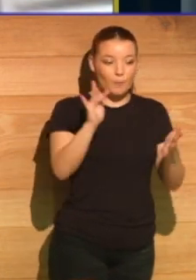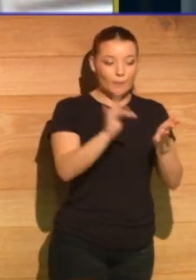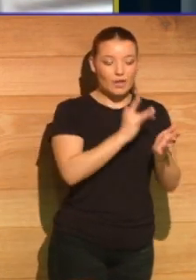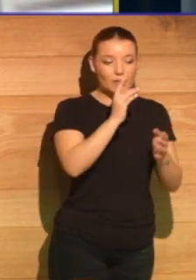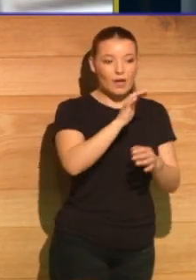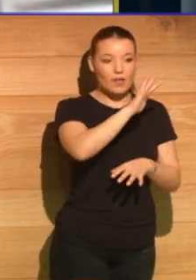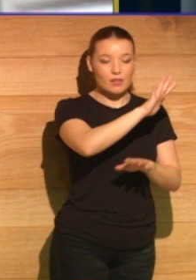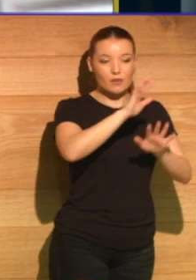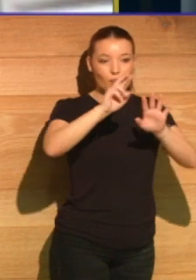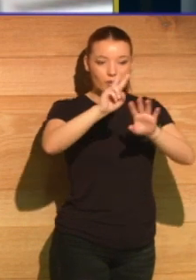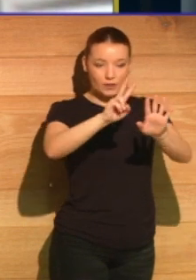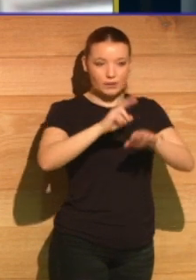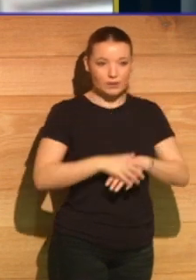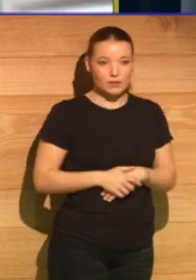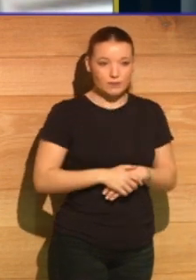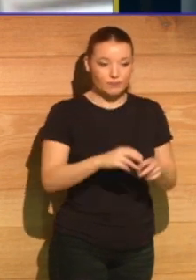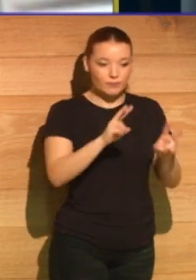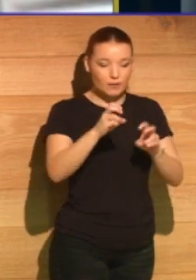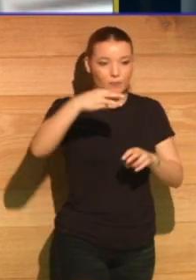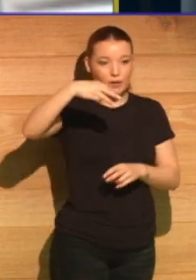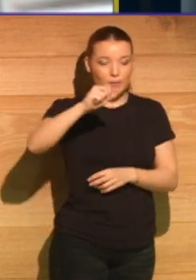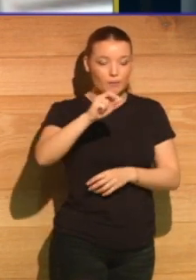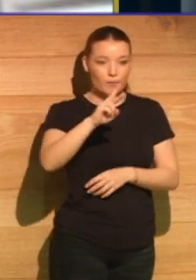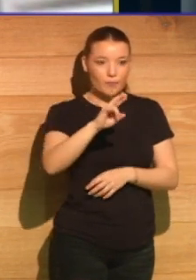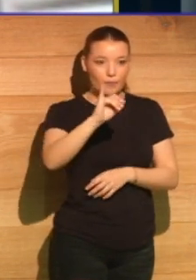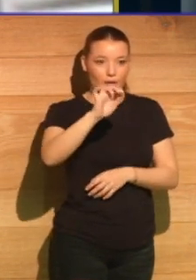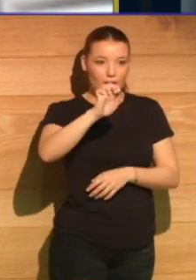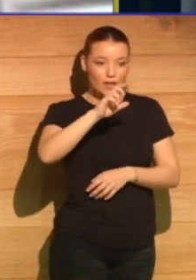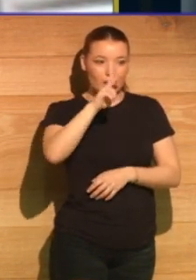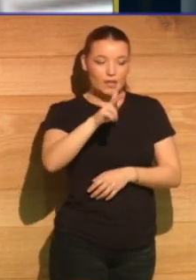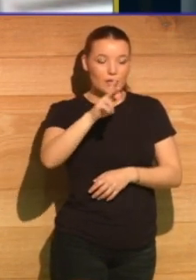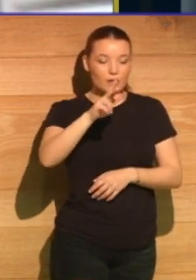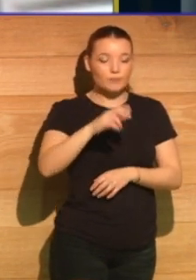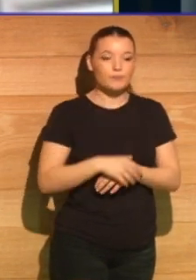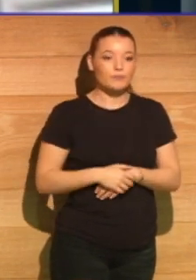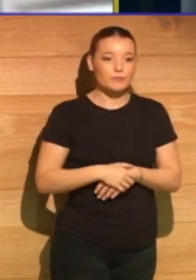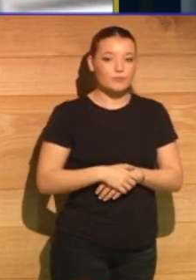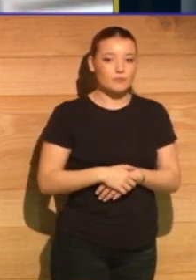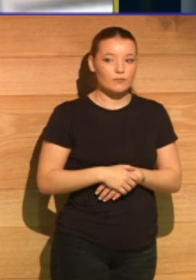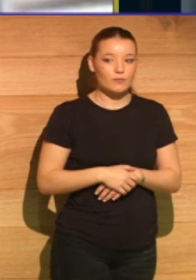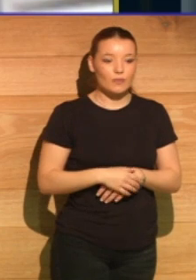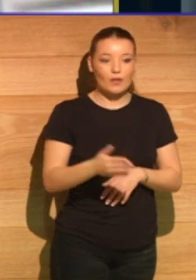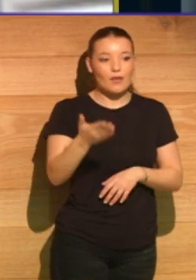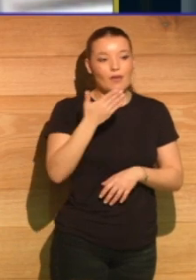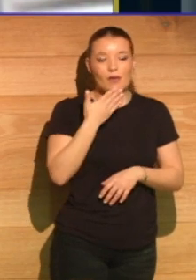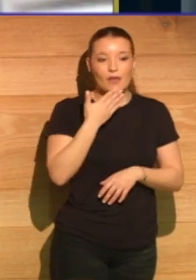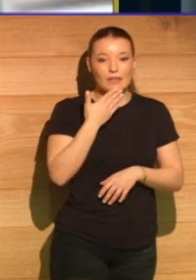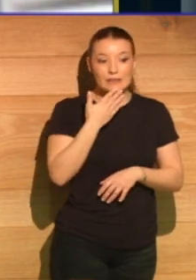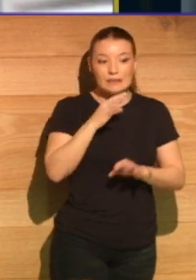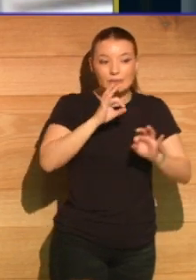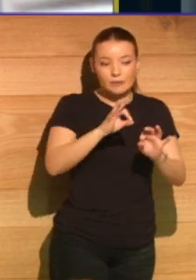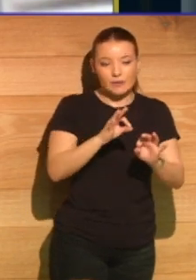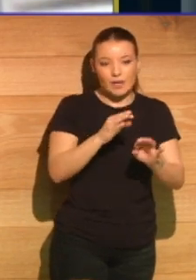supuesto, dedicado a Marie Curie, que las que tenemos cierta edad, por cierto, sigue siendo Madame Curie, porque era